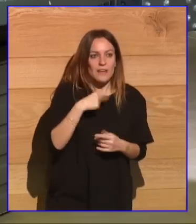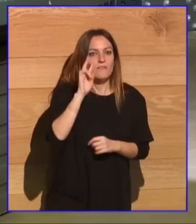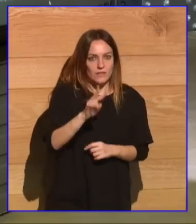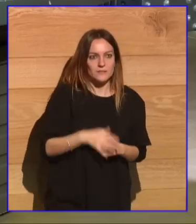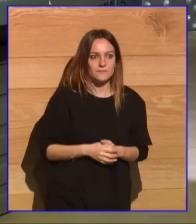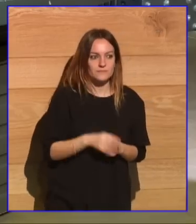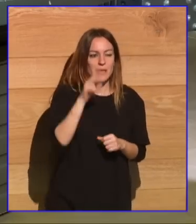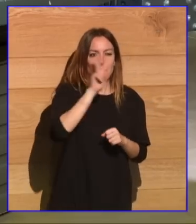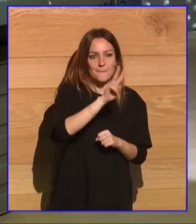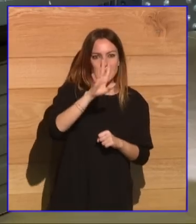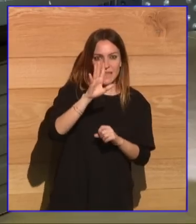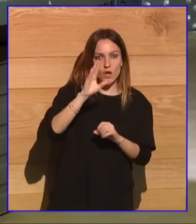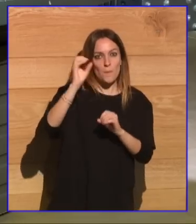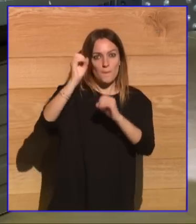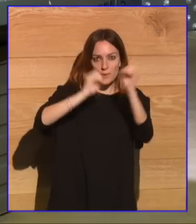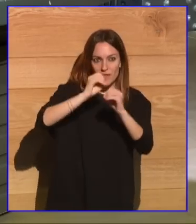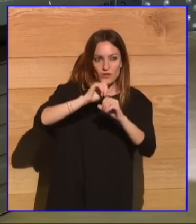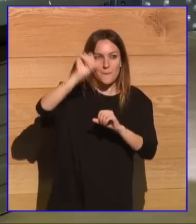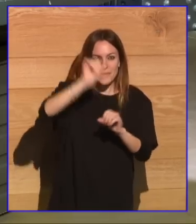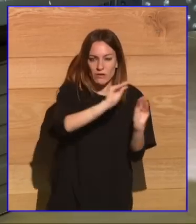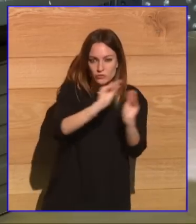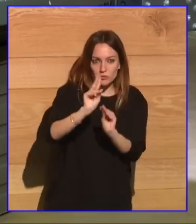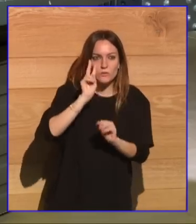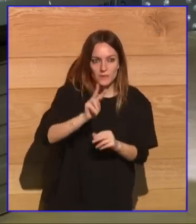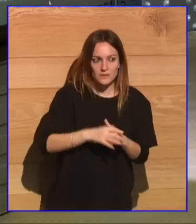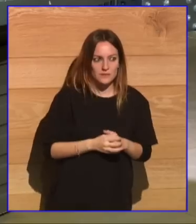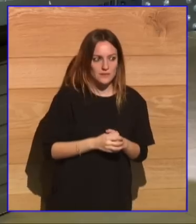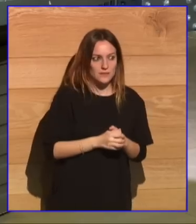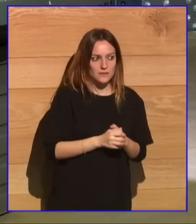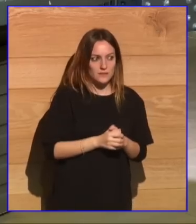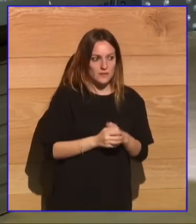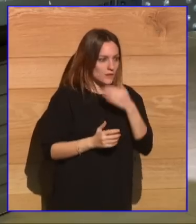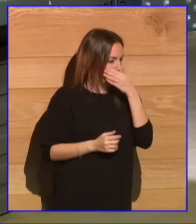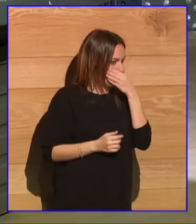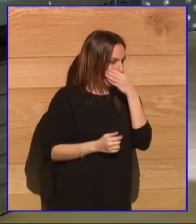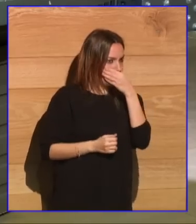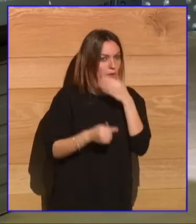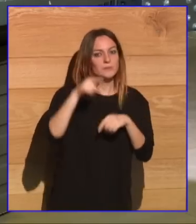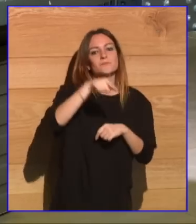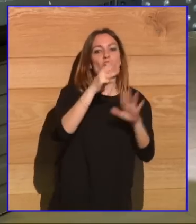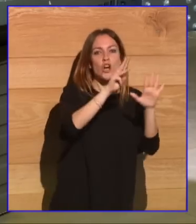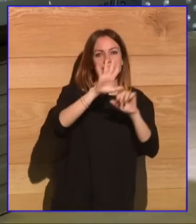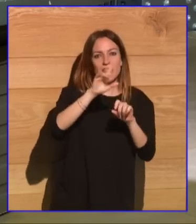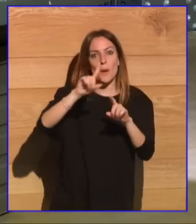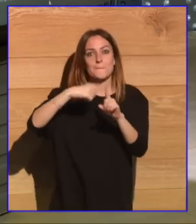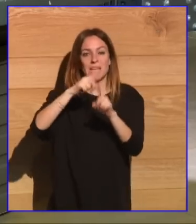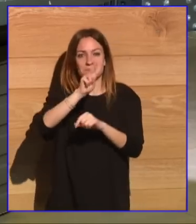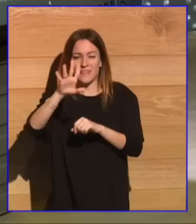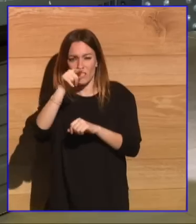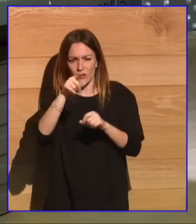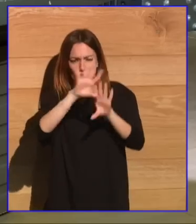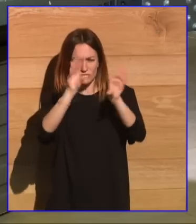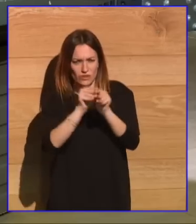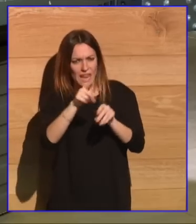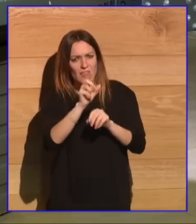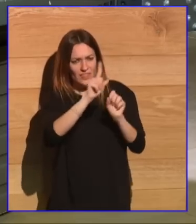un 25% de las películas de Alan Parker. No. Arturo, para ti 85 y 25 es 100. 110, sí. Soy de letras. Pero